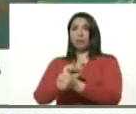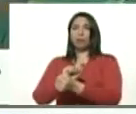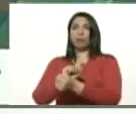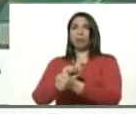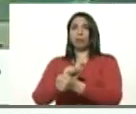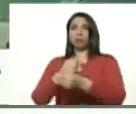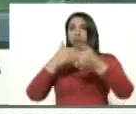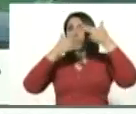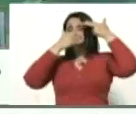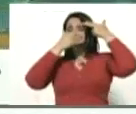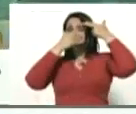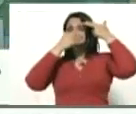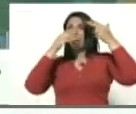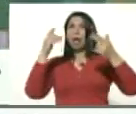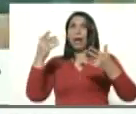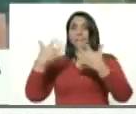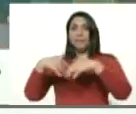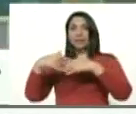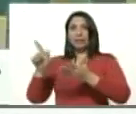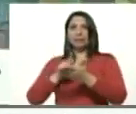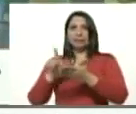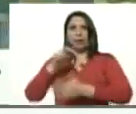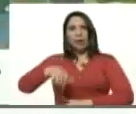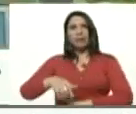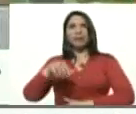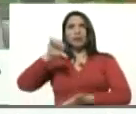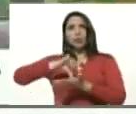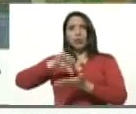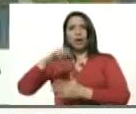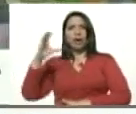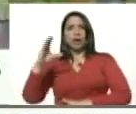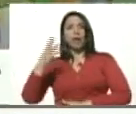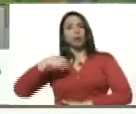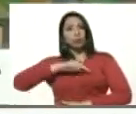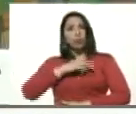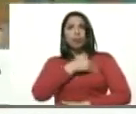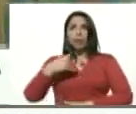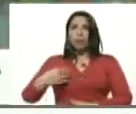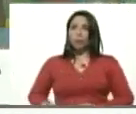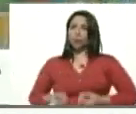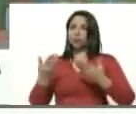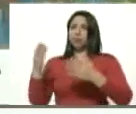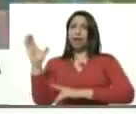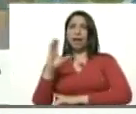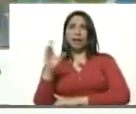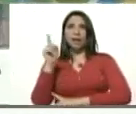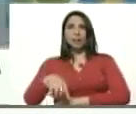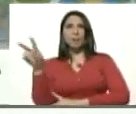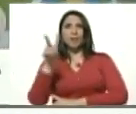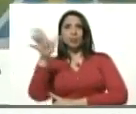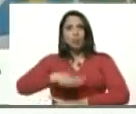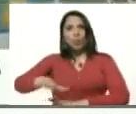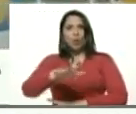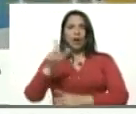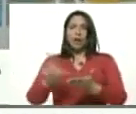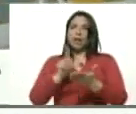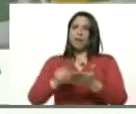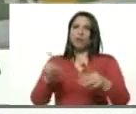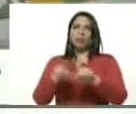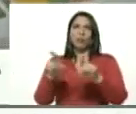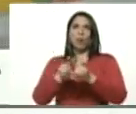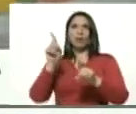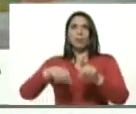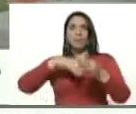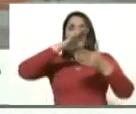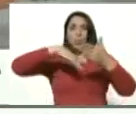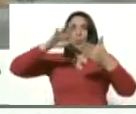editoriales acá en la ciudad de Caracas. Y bueno, nosotros queremos regalarle a usted y a Caracas y a Venezuela este libro. Igualmente el